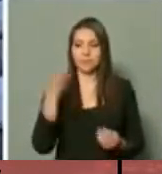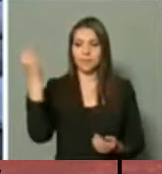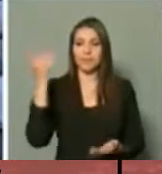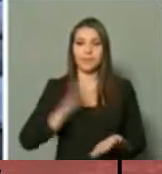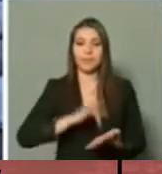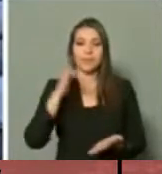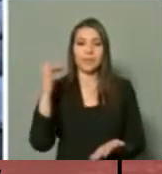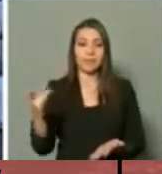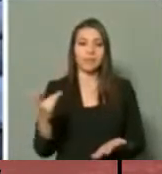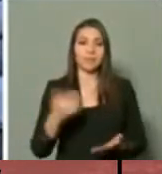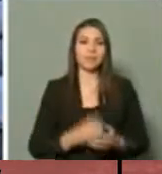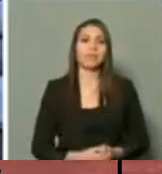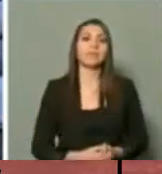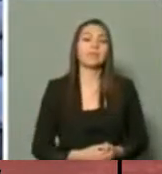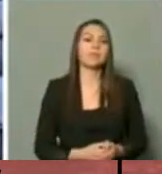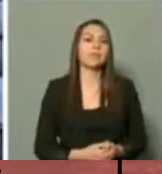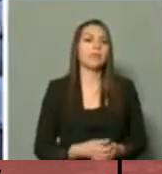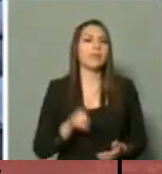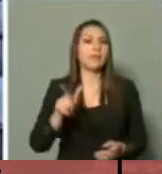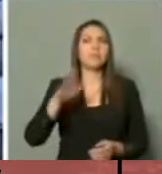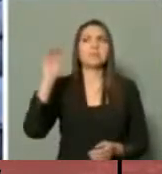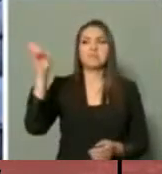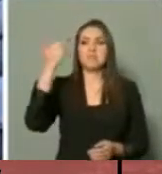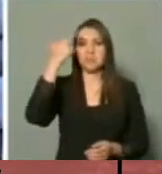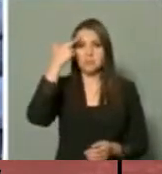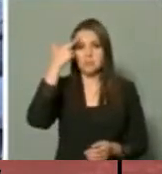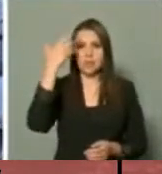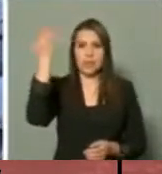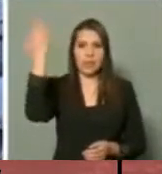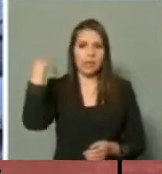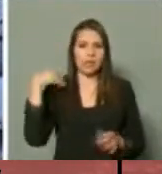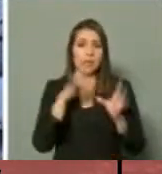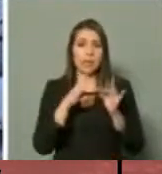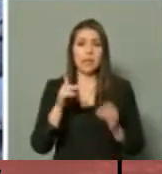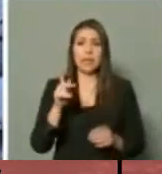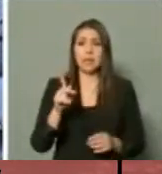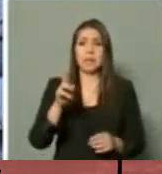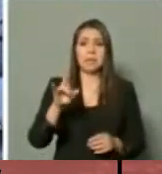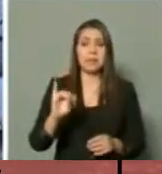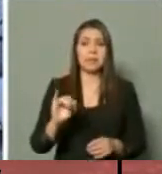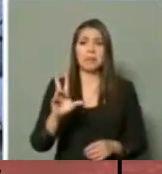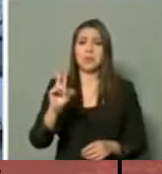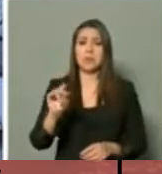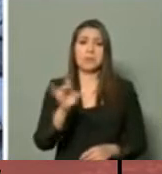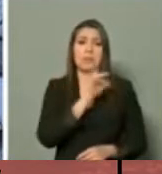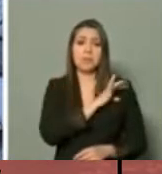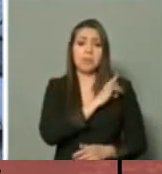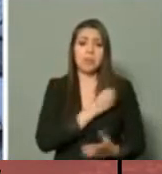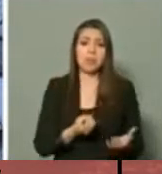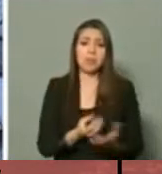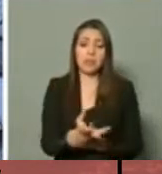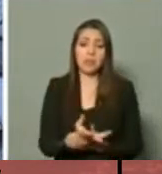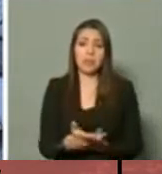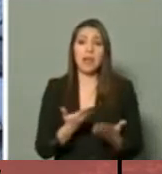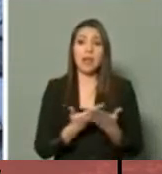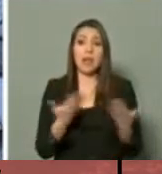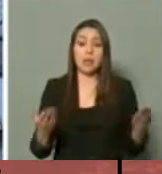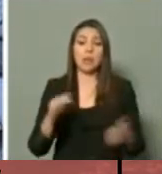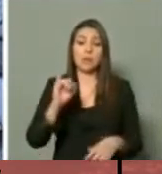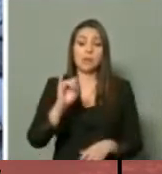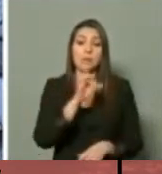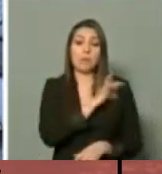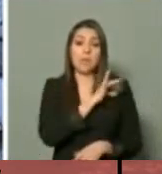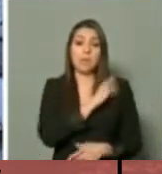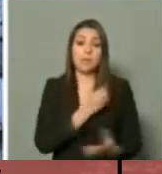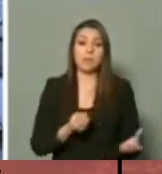Ahora recuerdo que en una intervención dicen que al PRI antes no le daba miedo salir. Bueno, ahora sí les da miedo salir a la